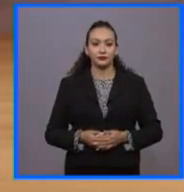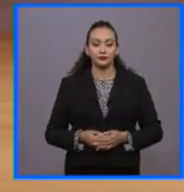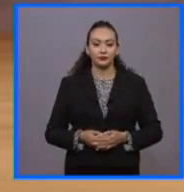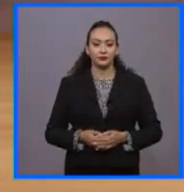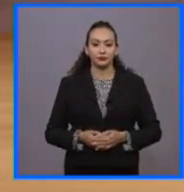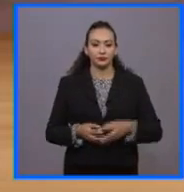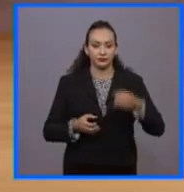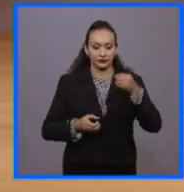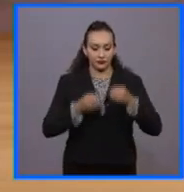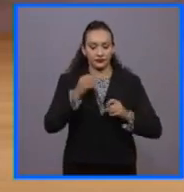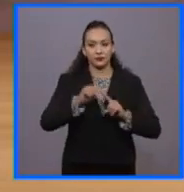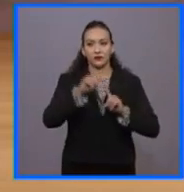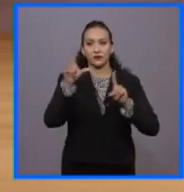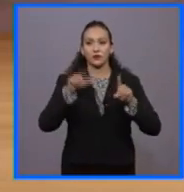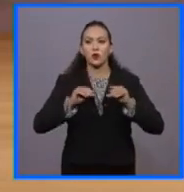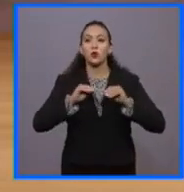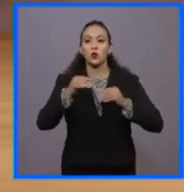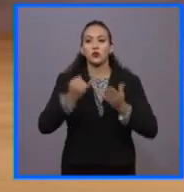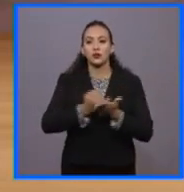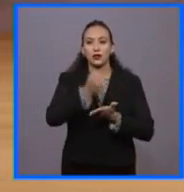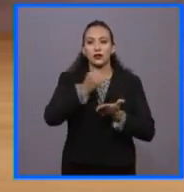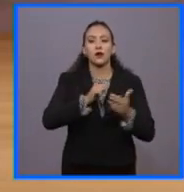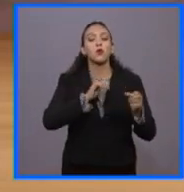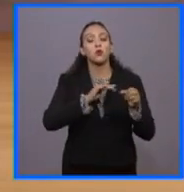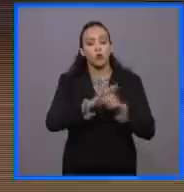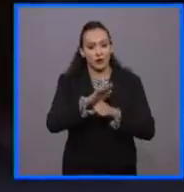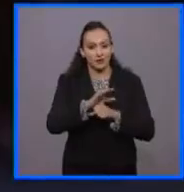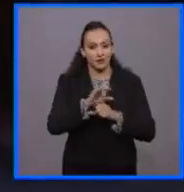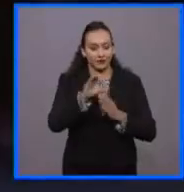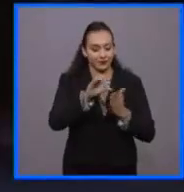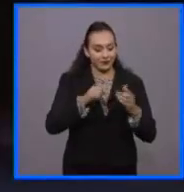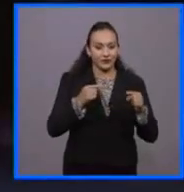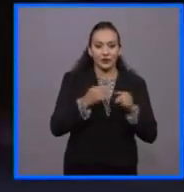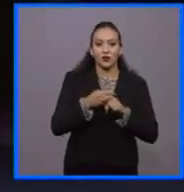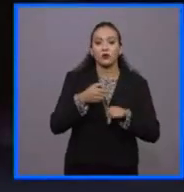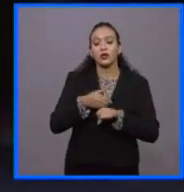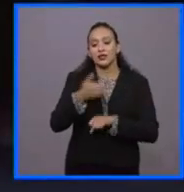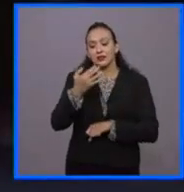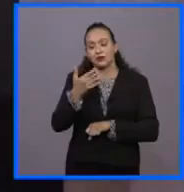La Suprema Corte publicó la sentencia del Pleno en la controversia constitucional